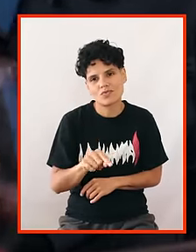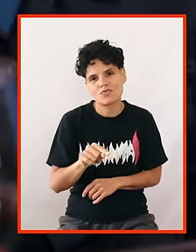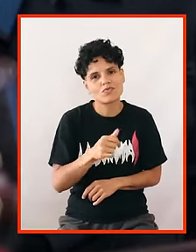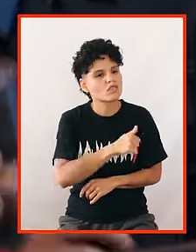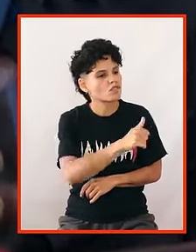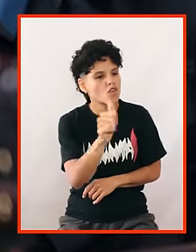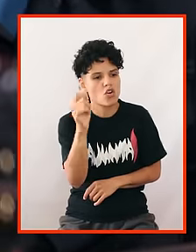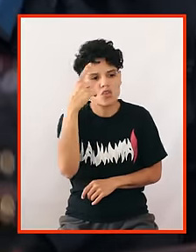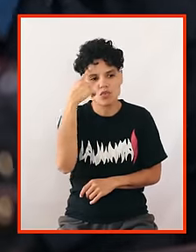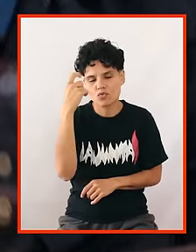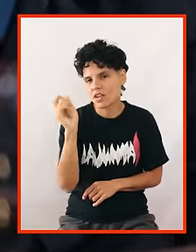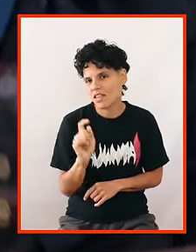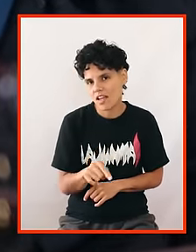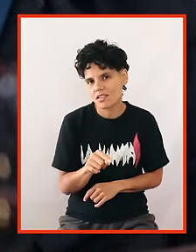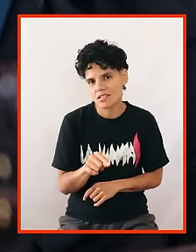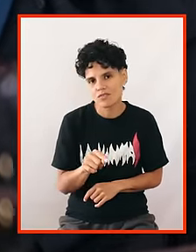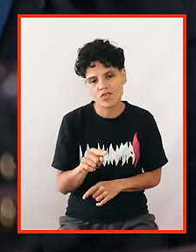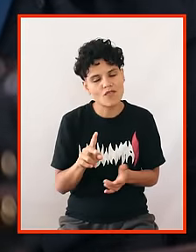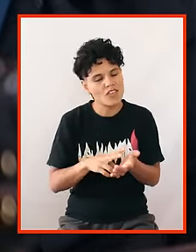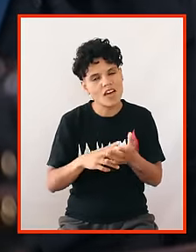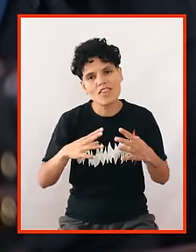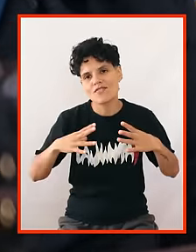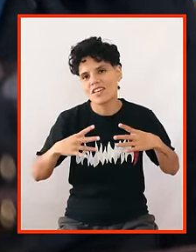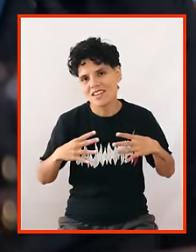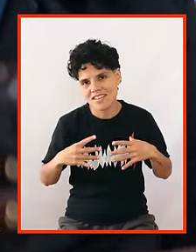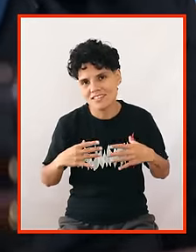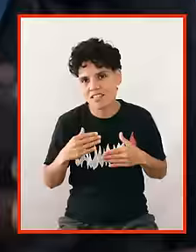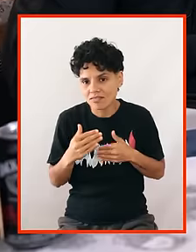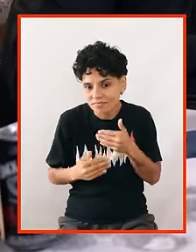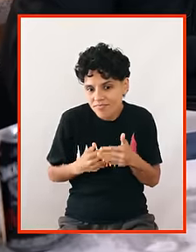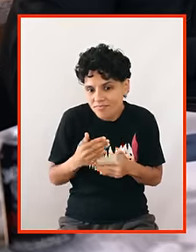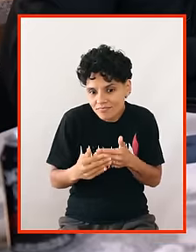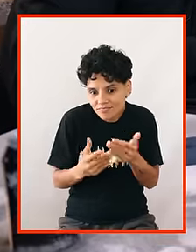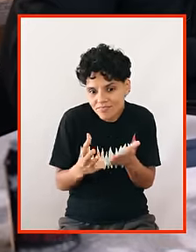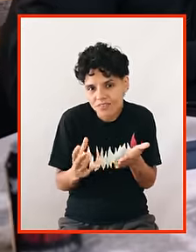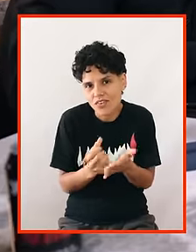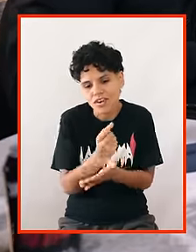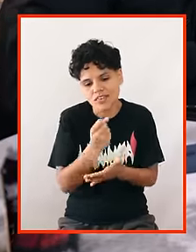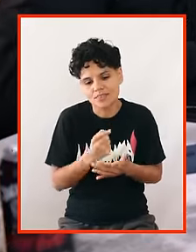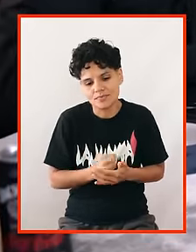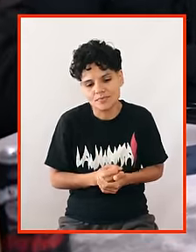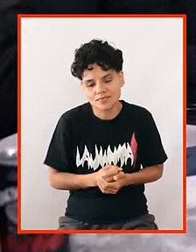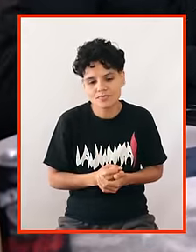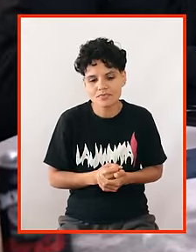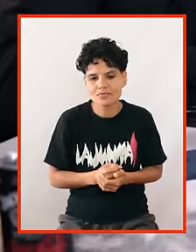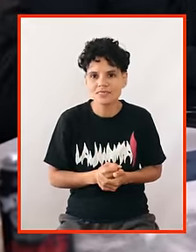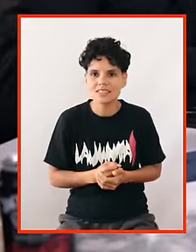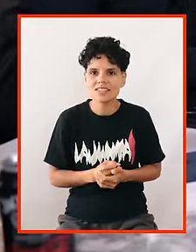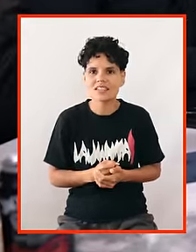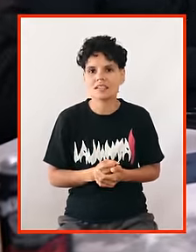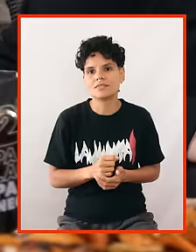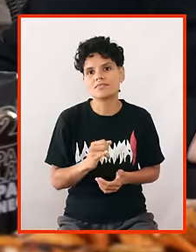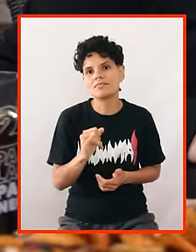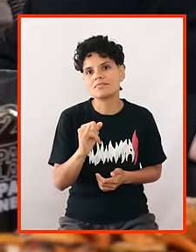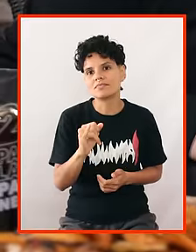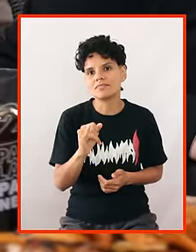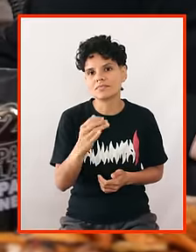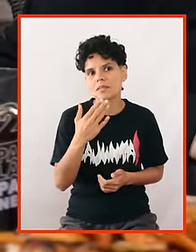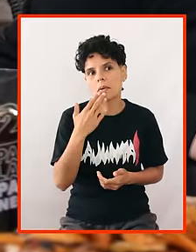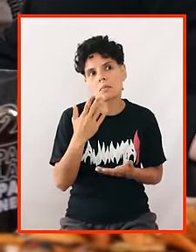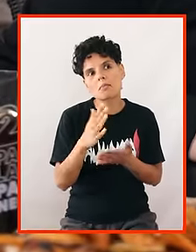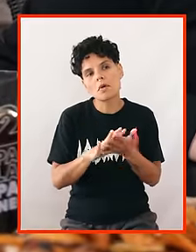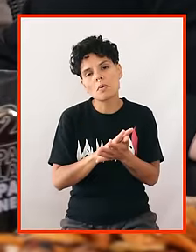chileno sueña con eso. Entonces estamos felices por lograrlo. Imagínate dos. Doblemente. Claro. Bueno, los